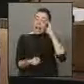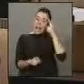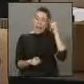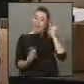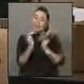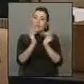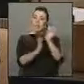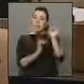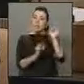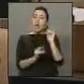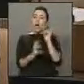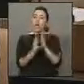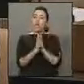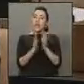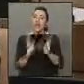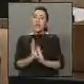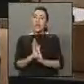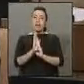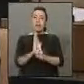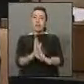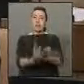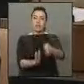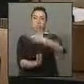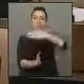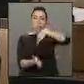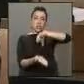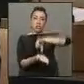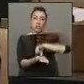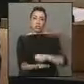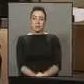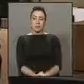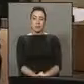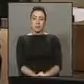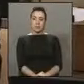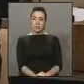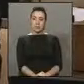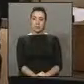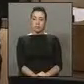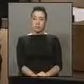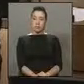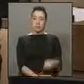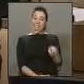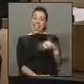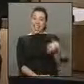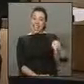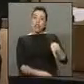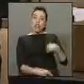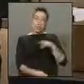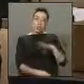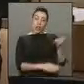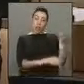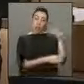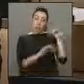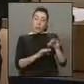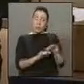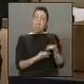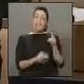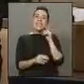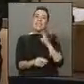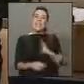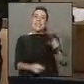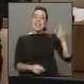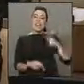sí tienen una enorme representación en nuestra patria. Ellos son nuestros compatriotas que profesan la